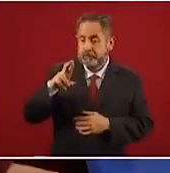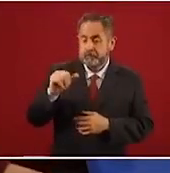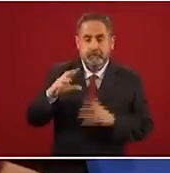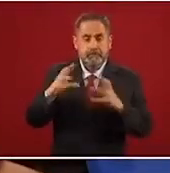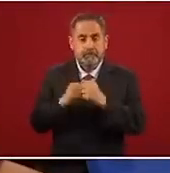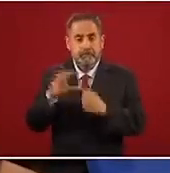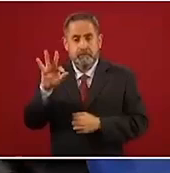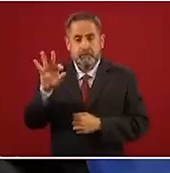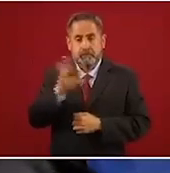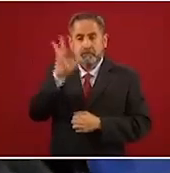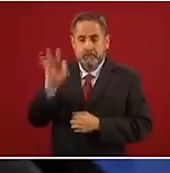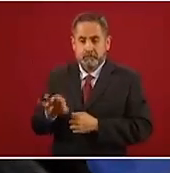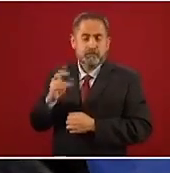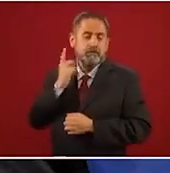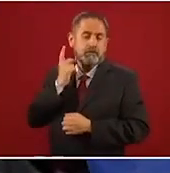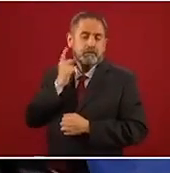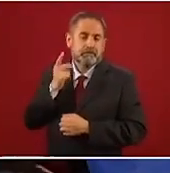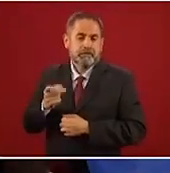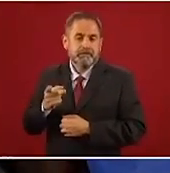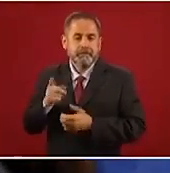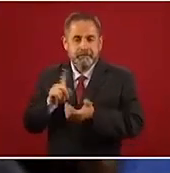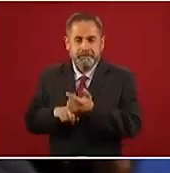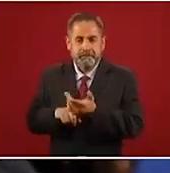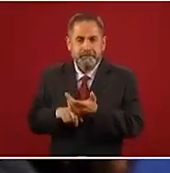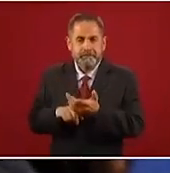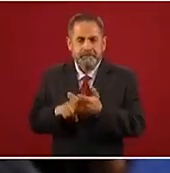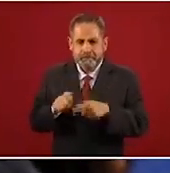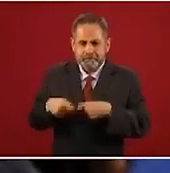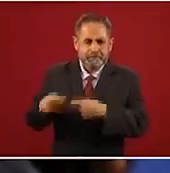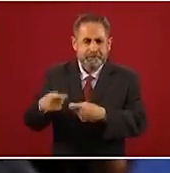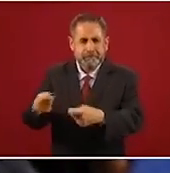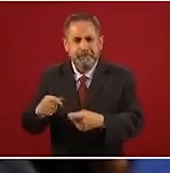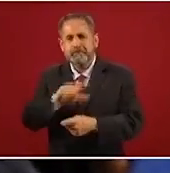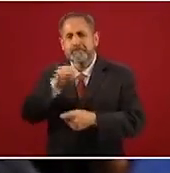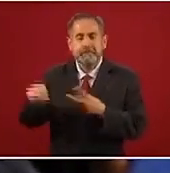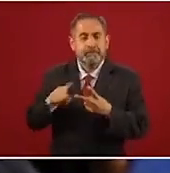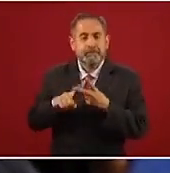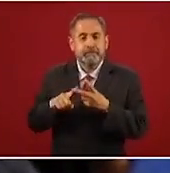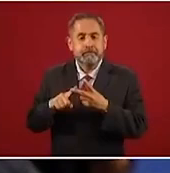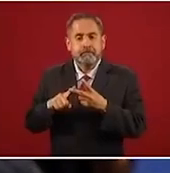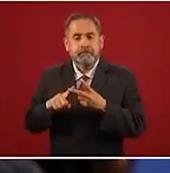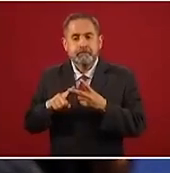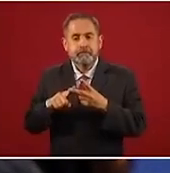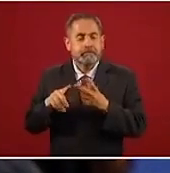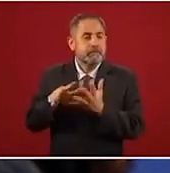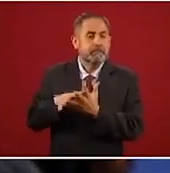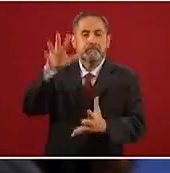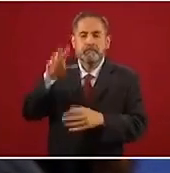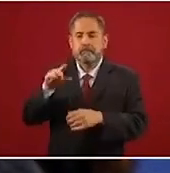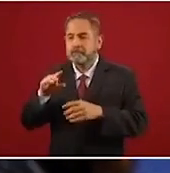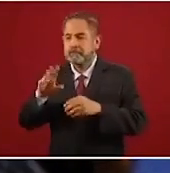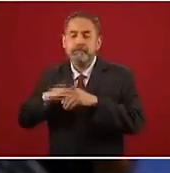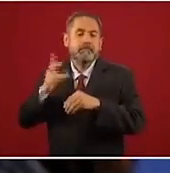de 40% de votación de diputados y eso fueron los que se le asignaron y después construyeron una mayoría artificial